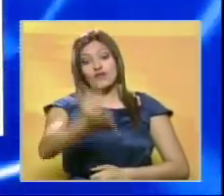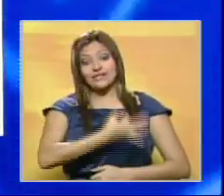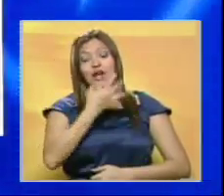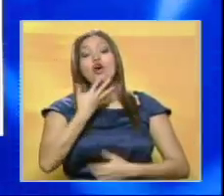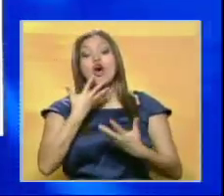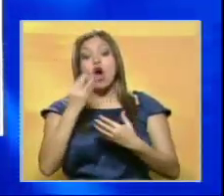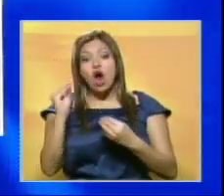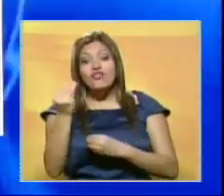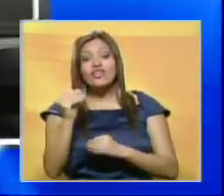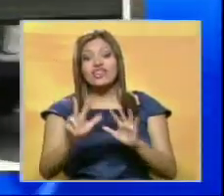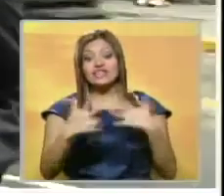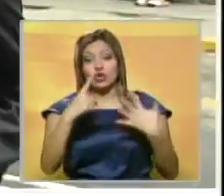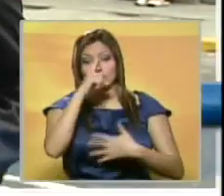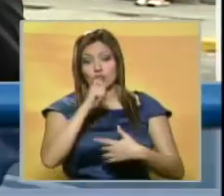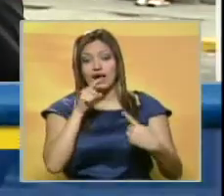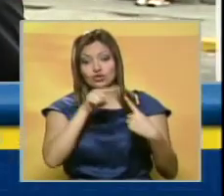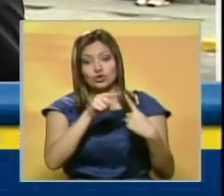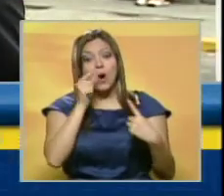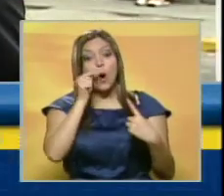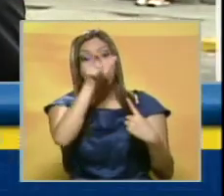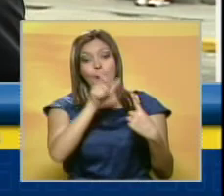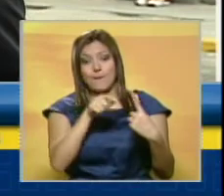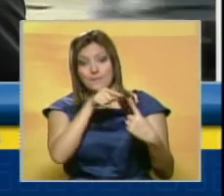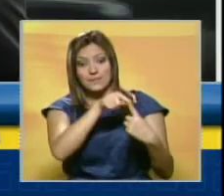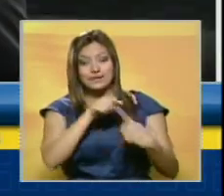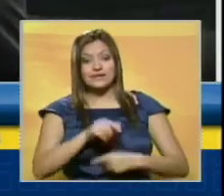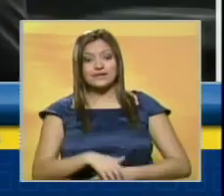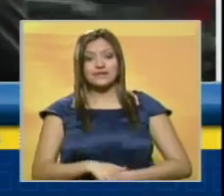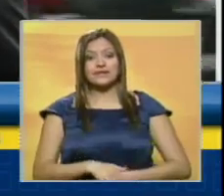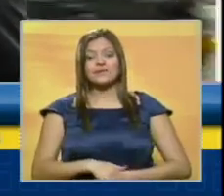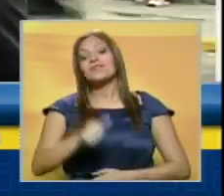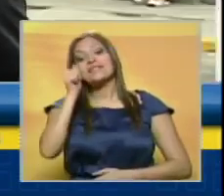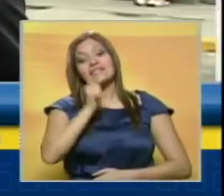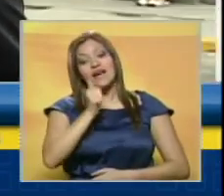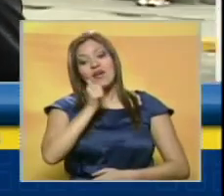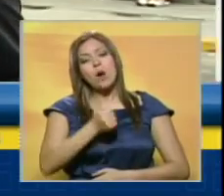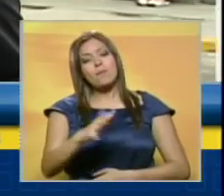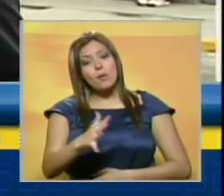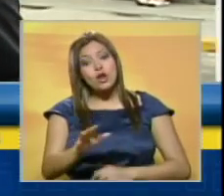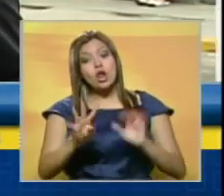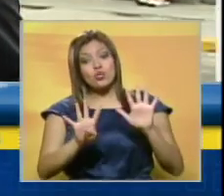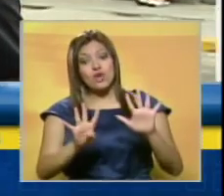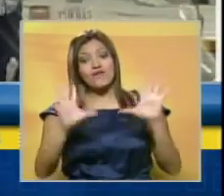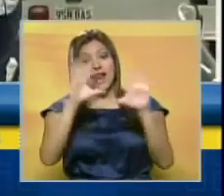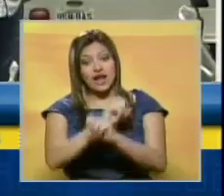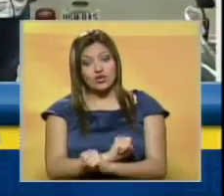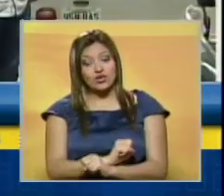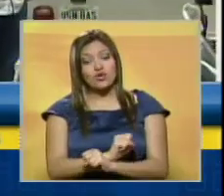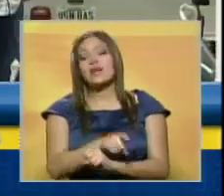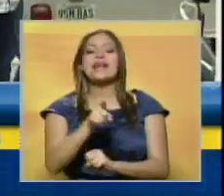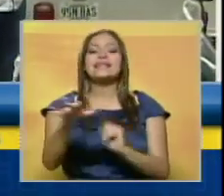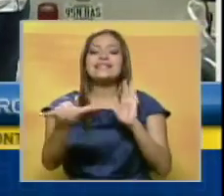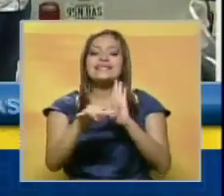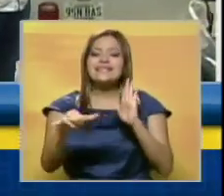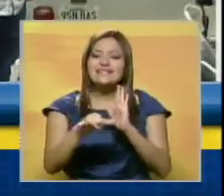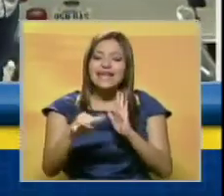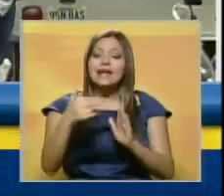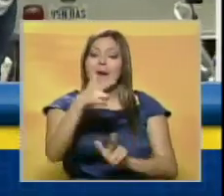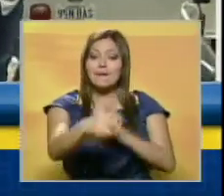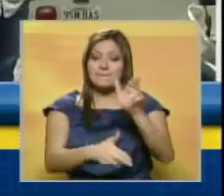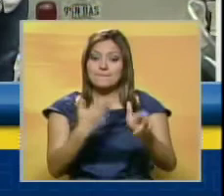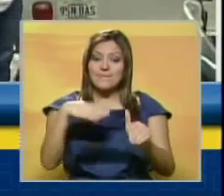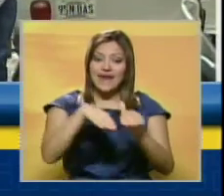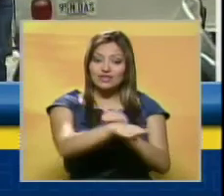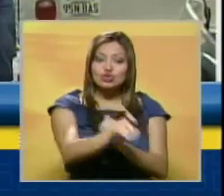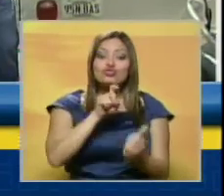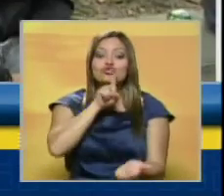18 años fue identificado como Álvaro Abraham Ascanio. Este sábado, alrededor de las 9 de la noche, se encontraba cerca de la estación del metro